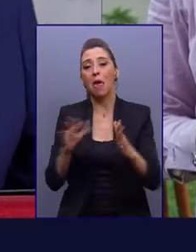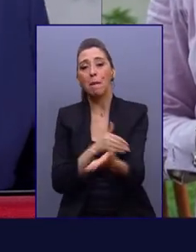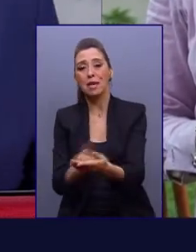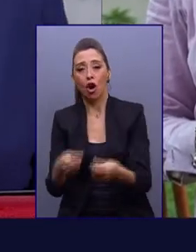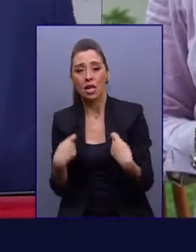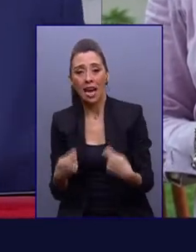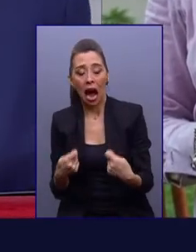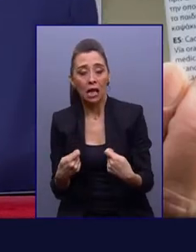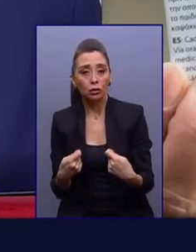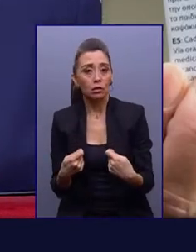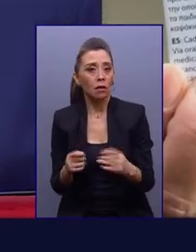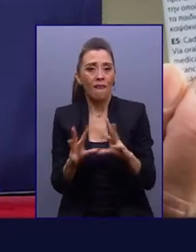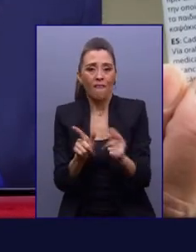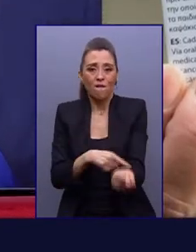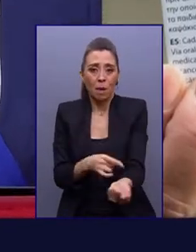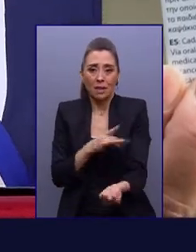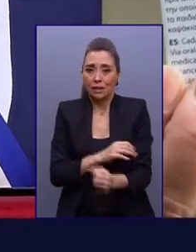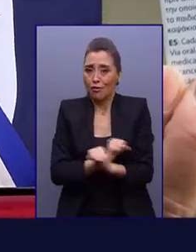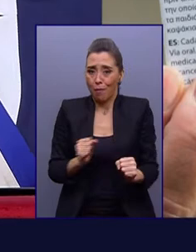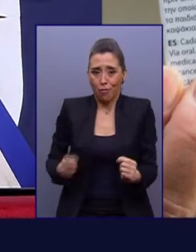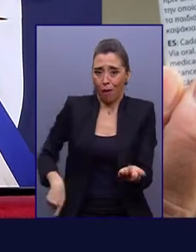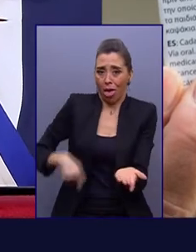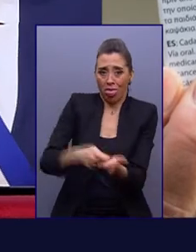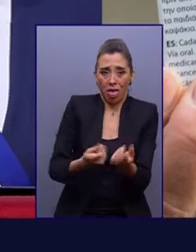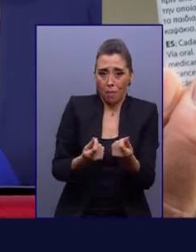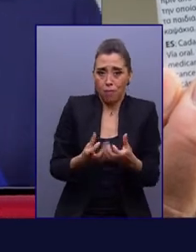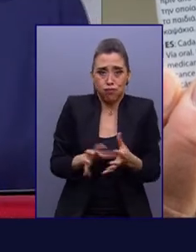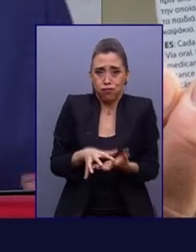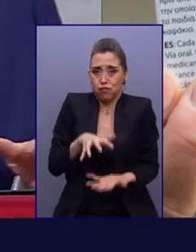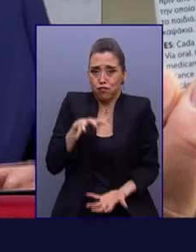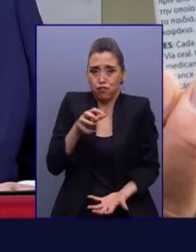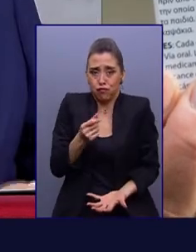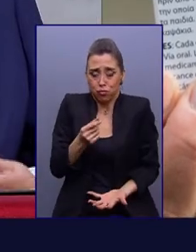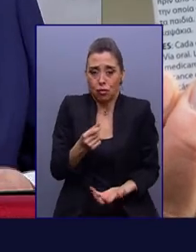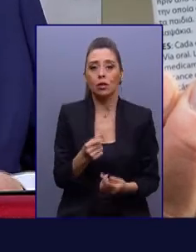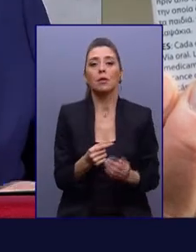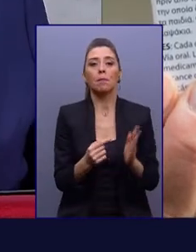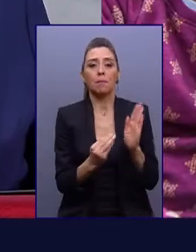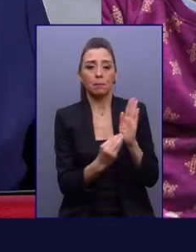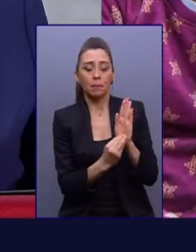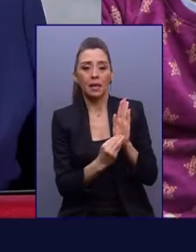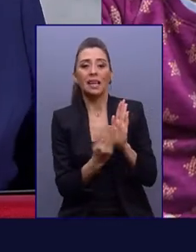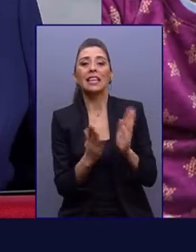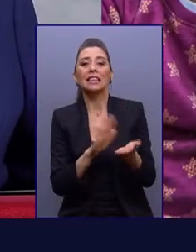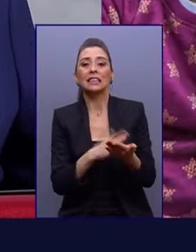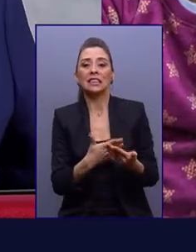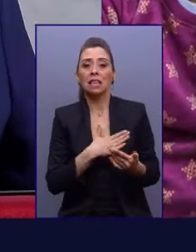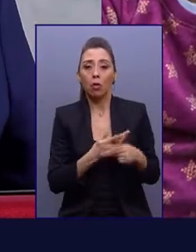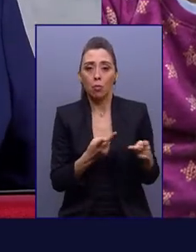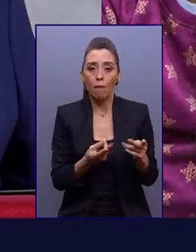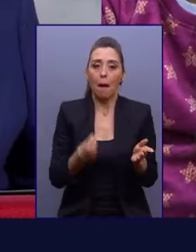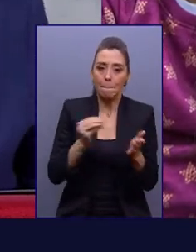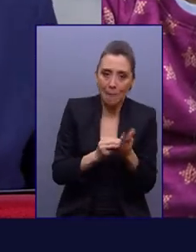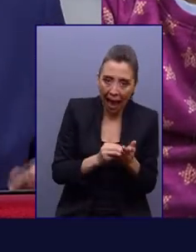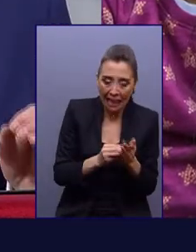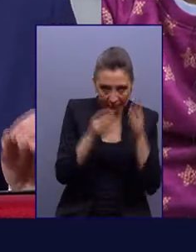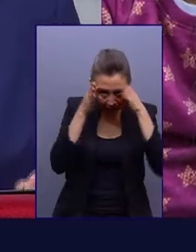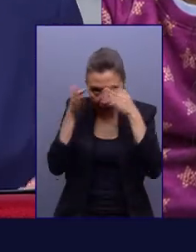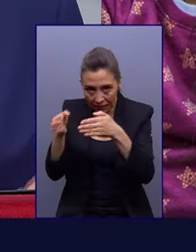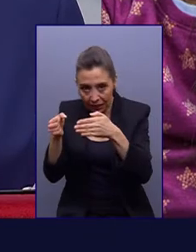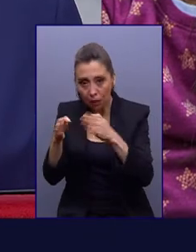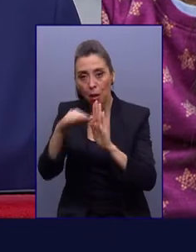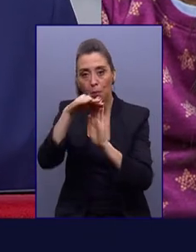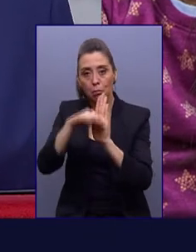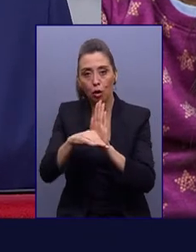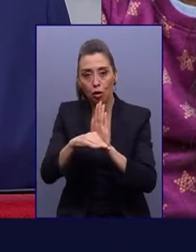algo que prácticamente ninguna familia en Chile puede costear. Expandimos el margen de acción de la salud pública con un programa